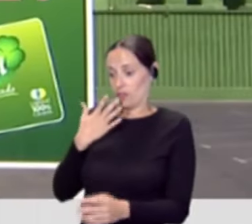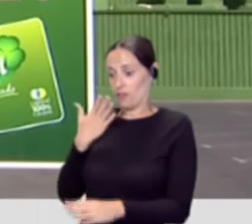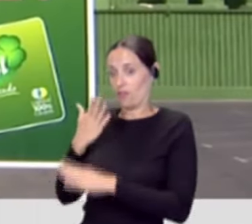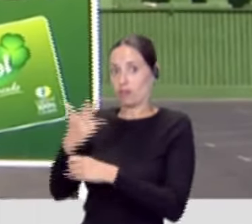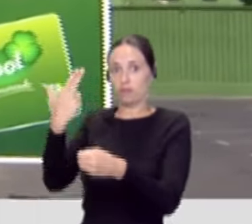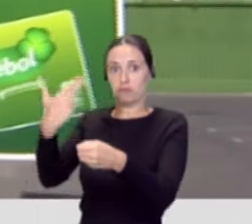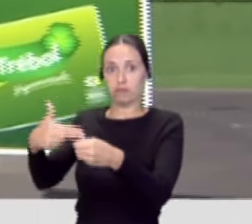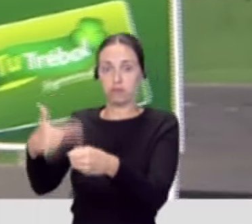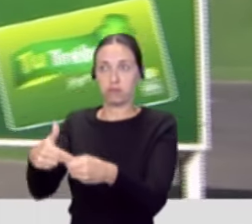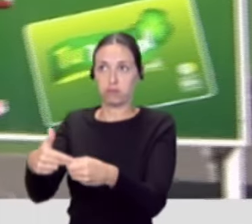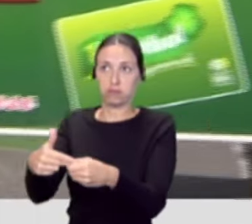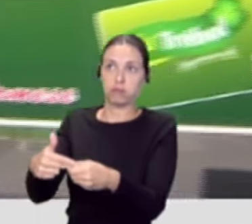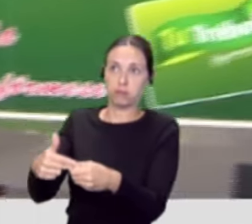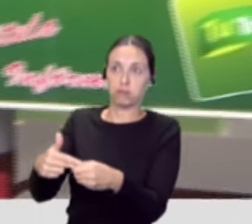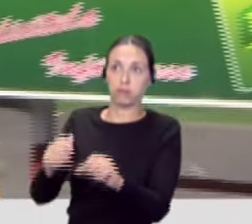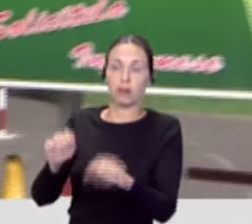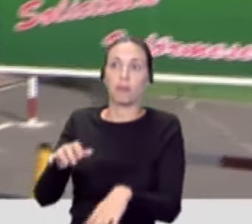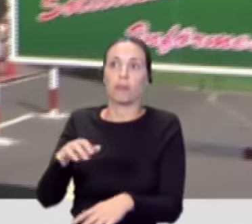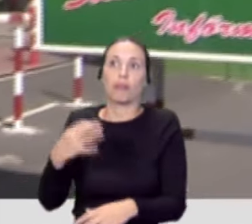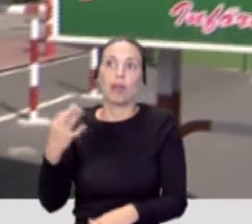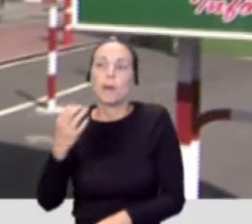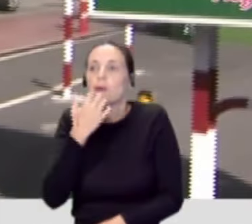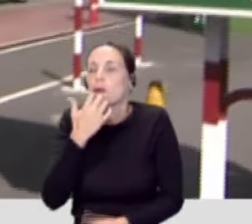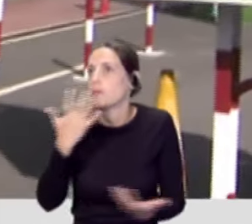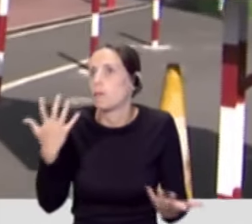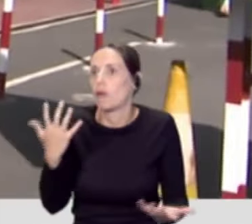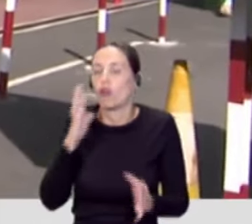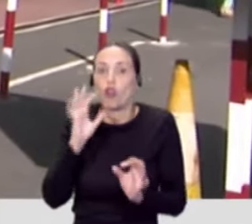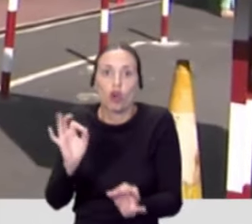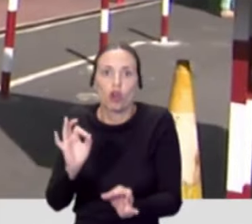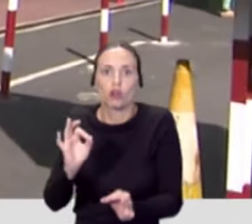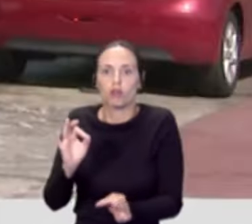sería lógico que se hiciera cargo la administración pública?